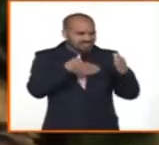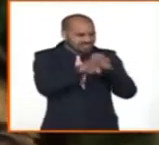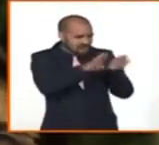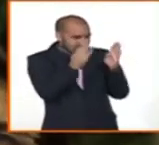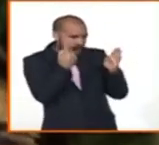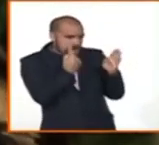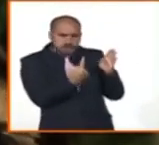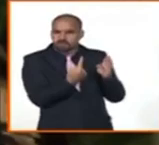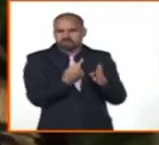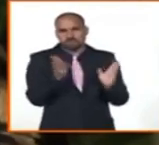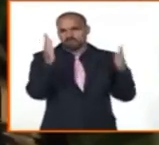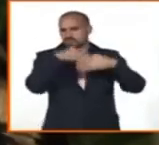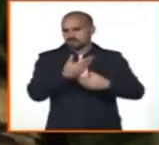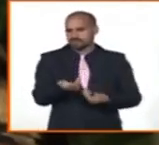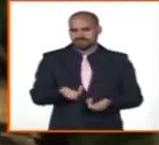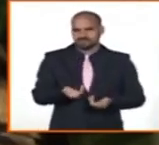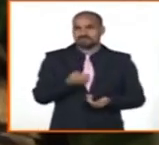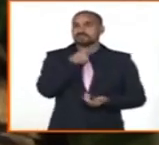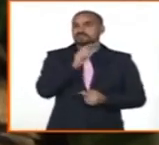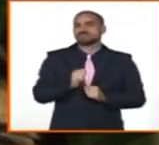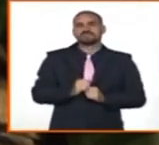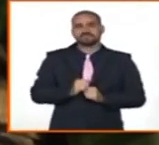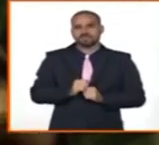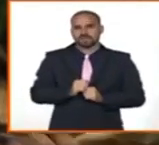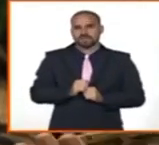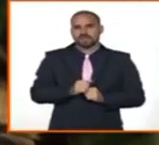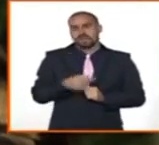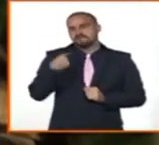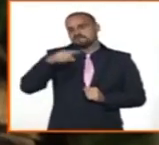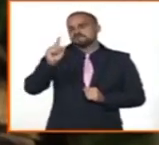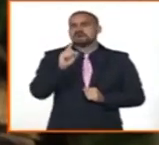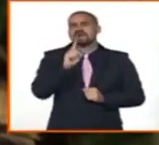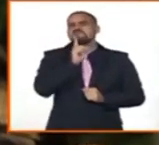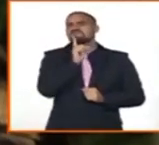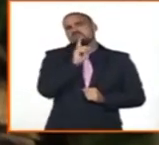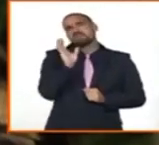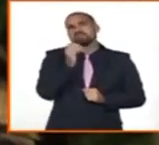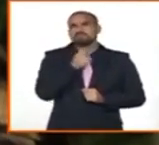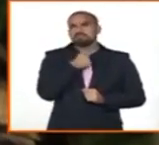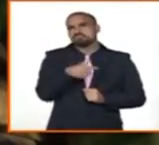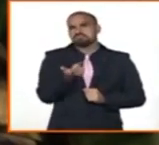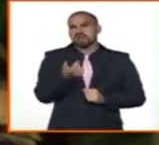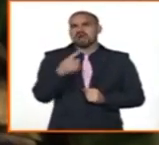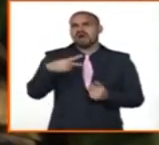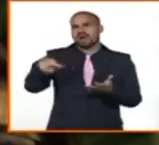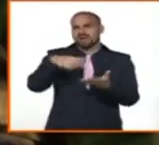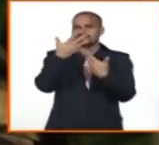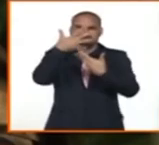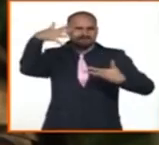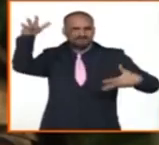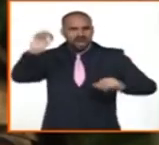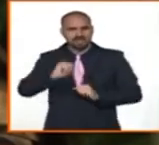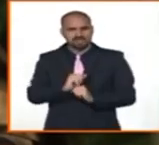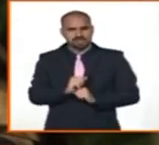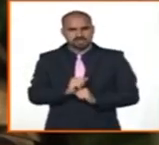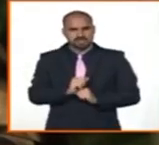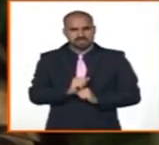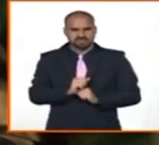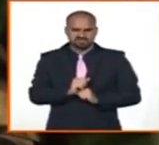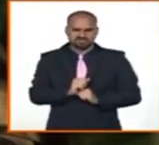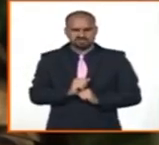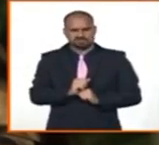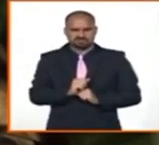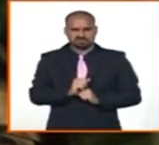vamos a ir al ballet, creo que era el ballet, el viernes. Las entradas que genera ese ballet no generan un beneficio económico en el sentido de